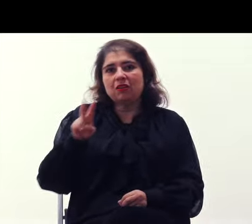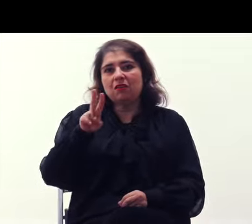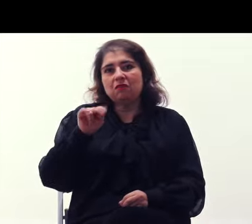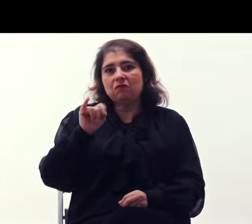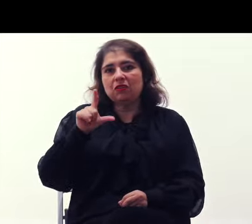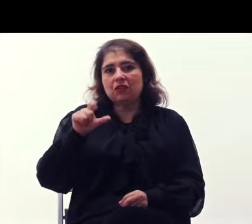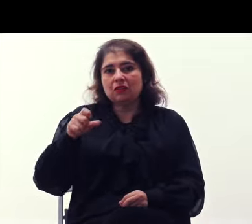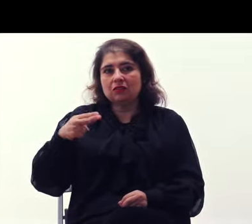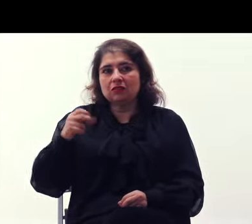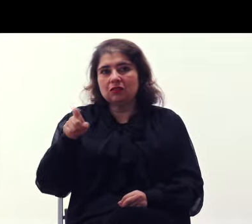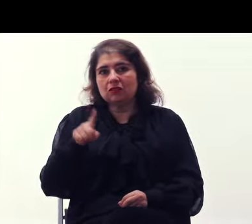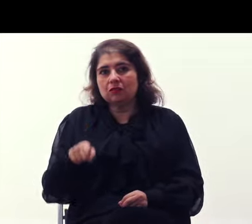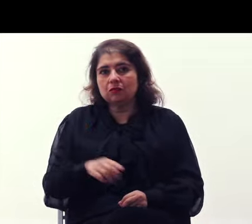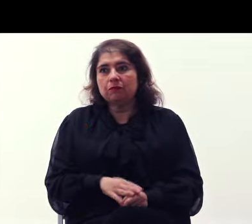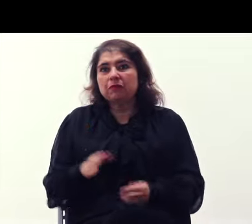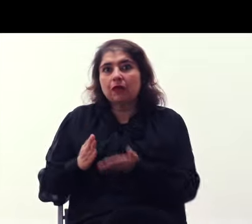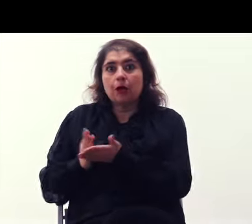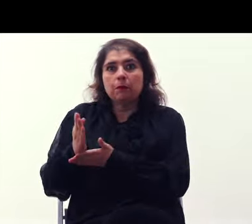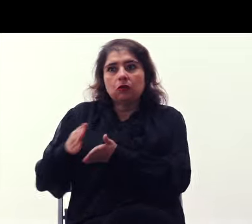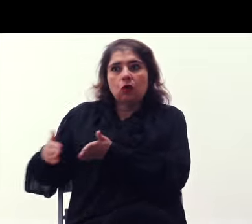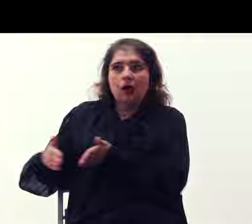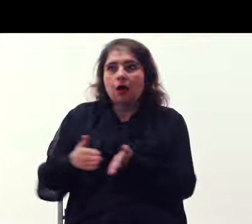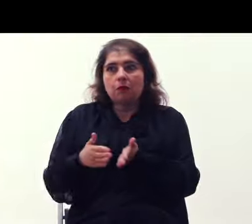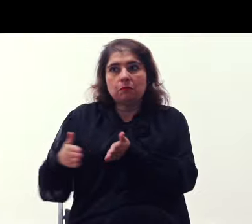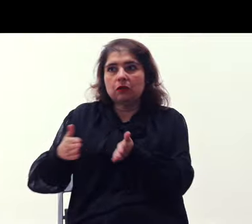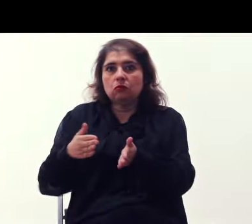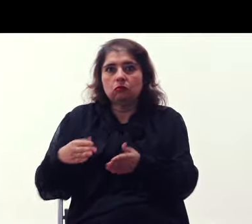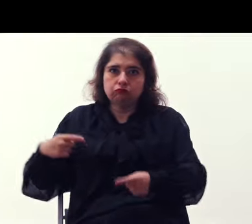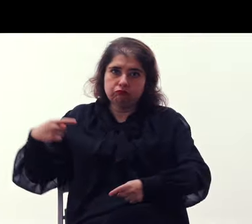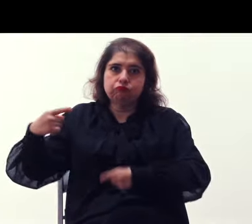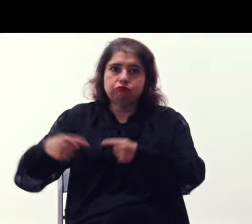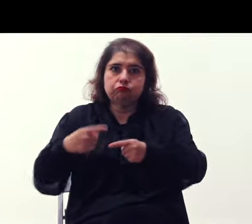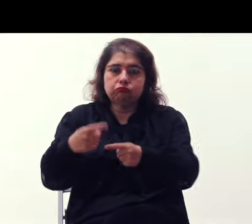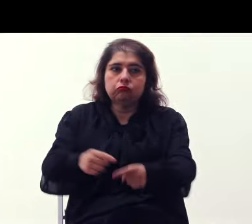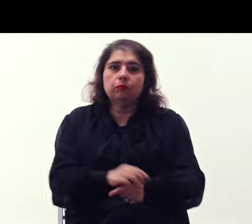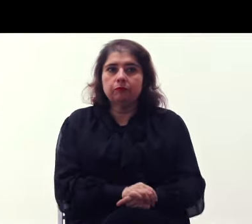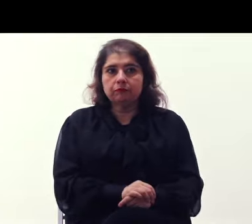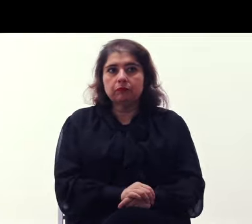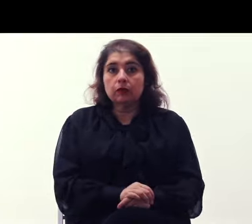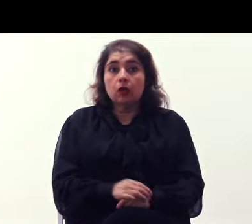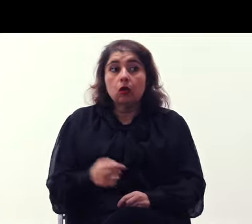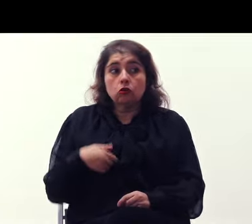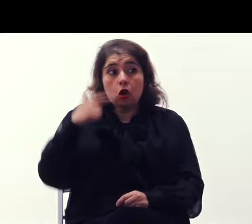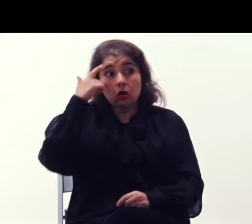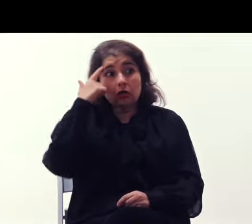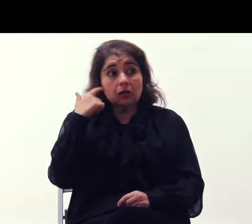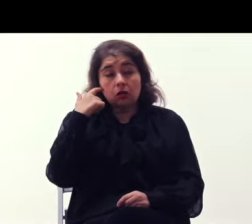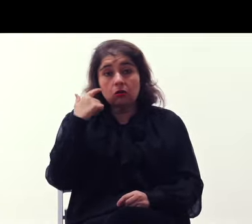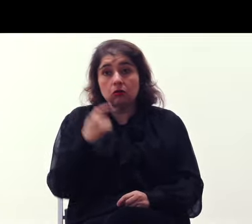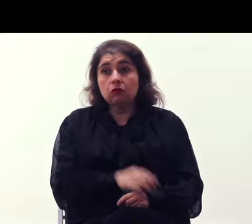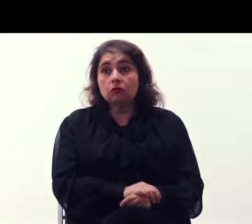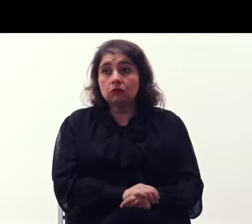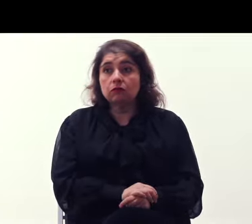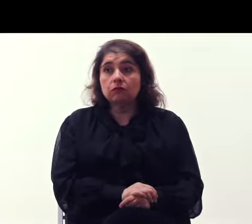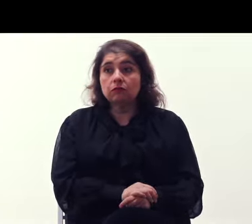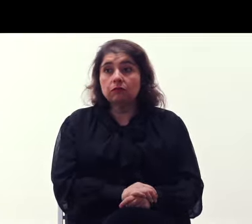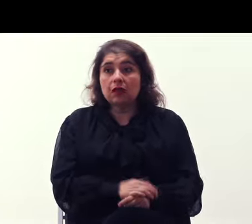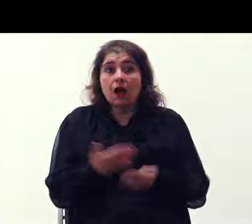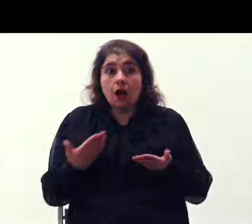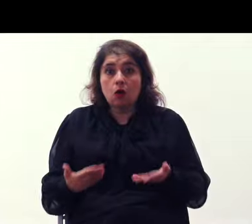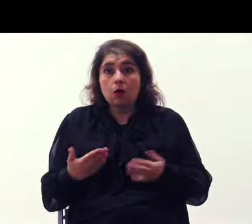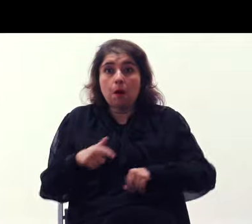sobre Eduardo Vilches, que como les digo, impulsó ese camino hacia atrás. Así es que creo que